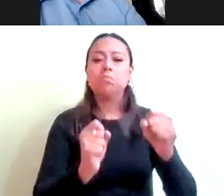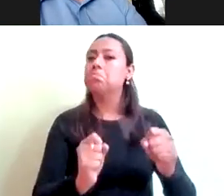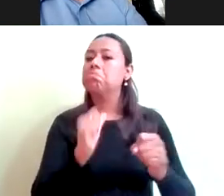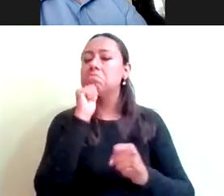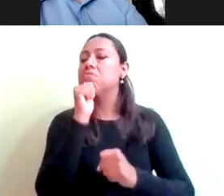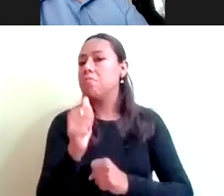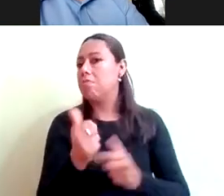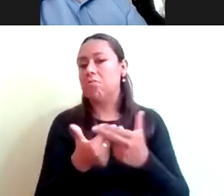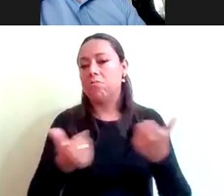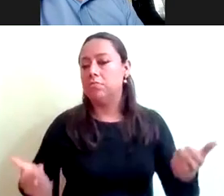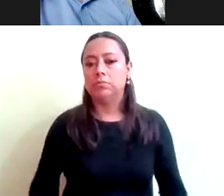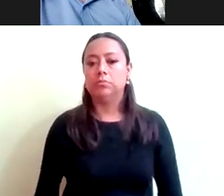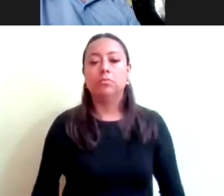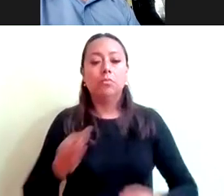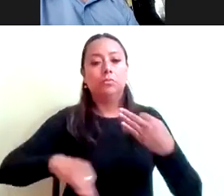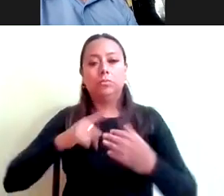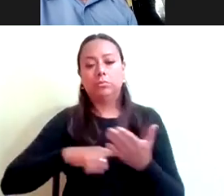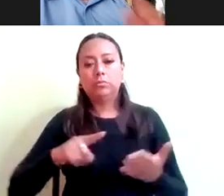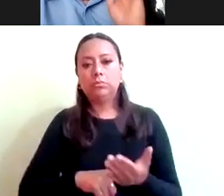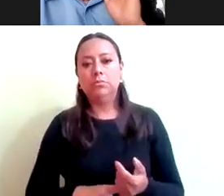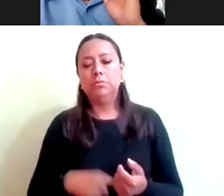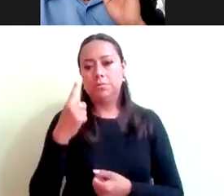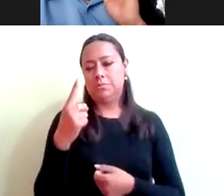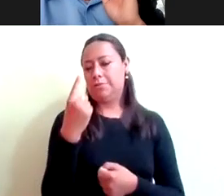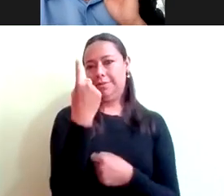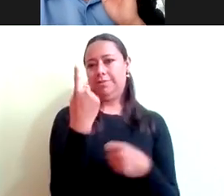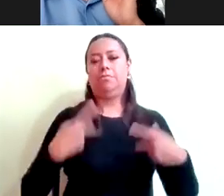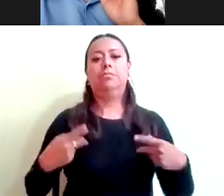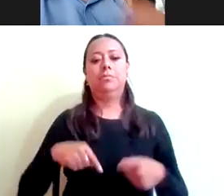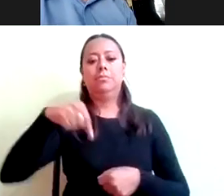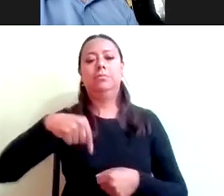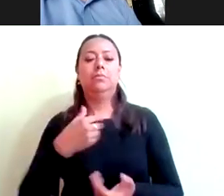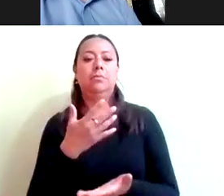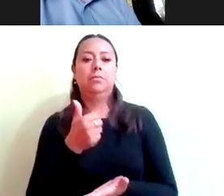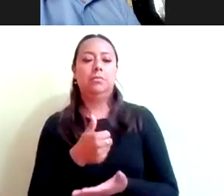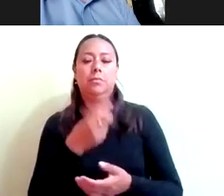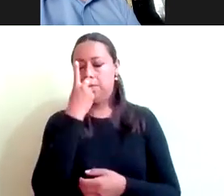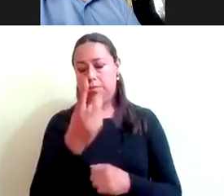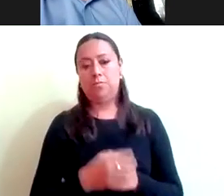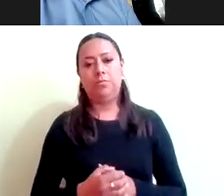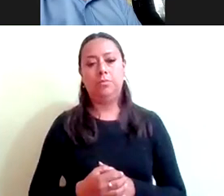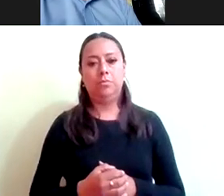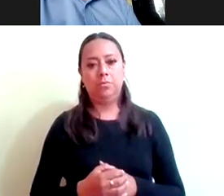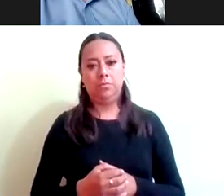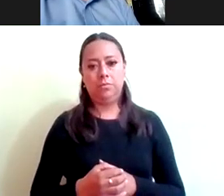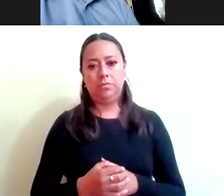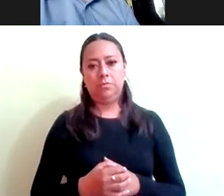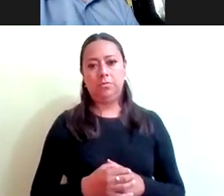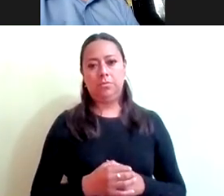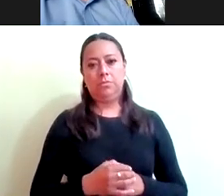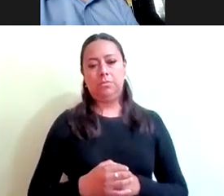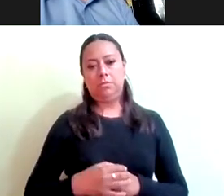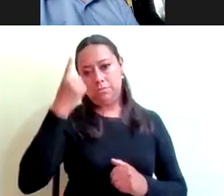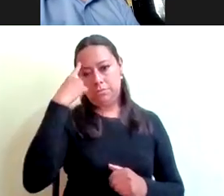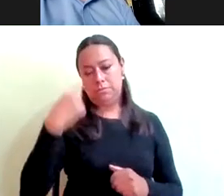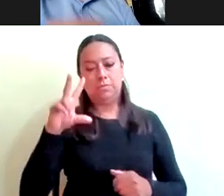cancelar, como alguien dijo aquí, cito, para no dejar al árbitro de las alcaldías, que